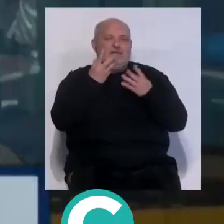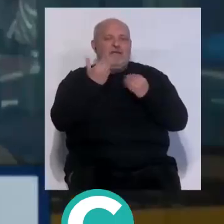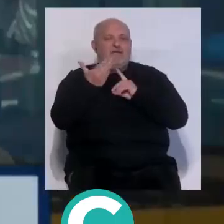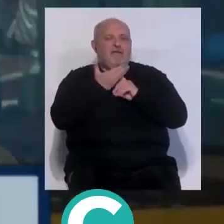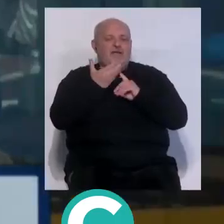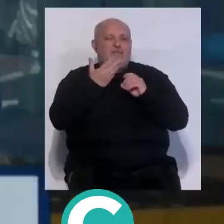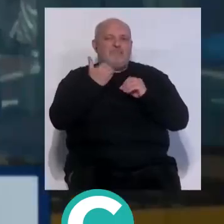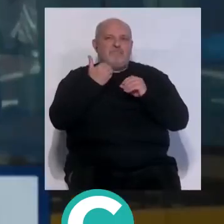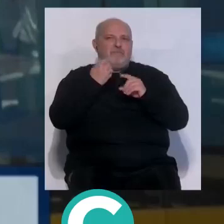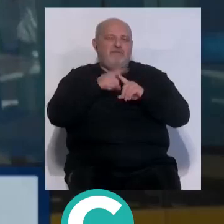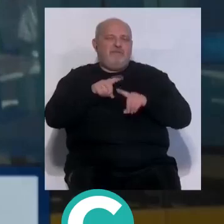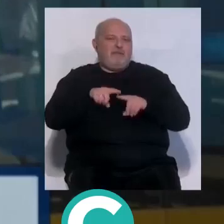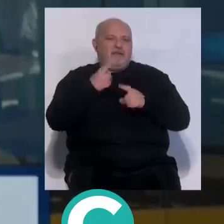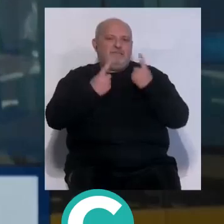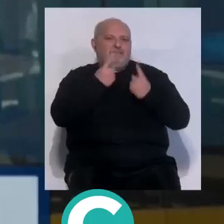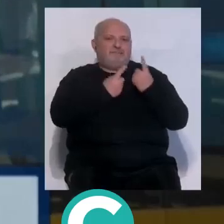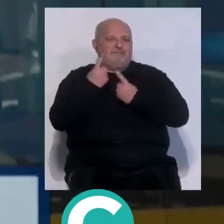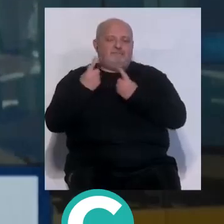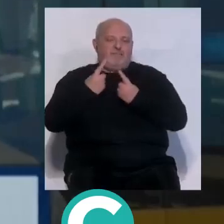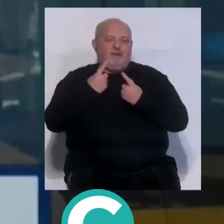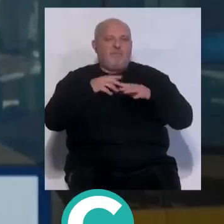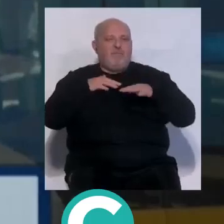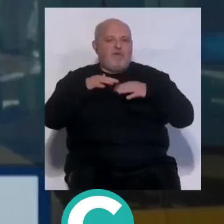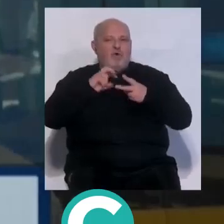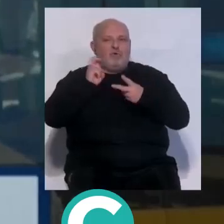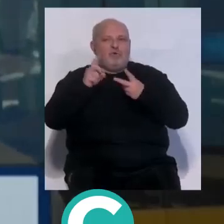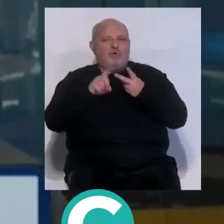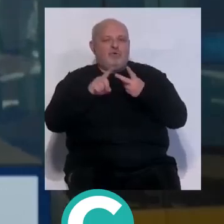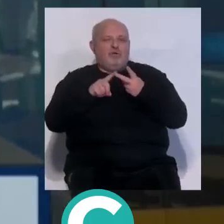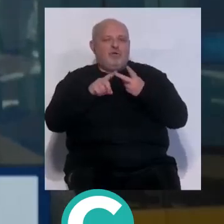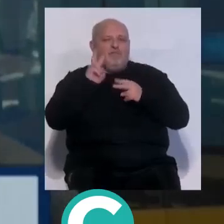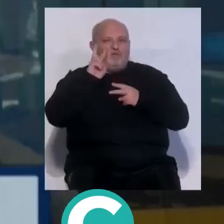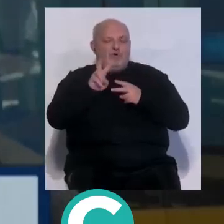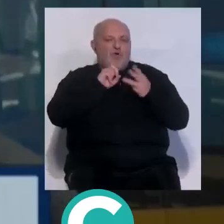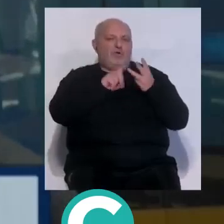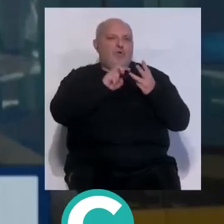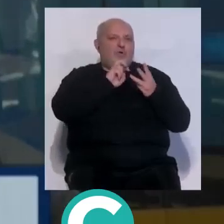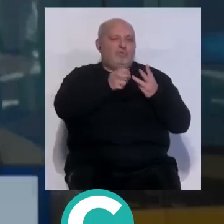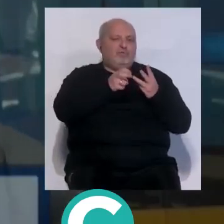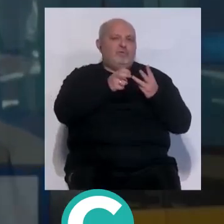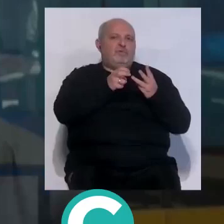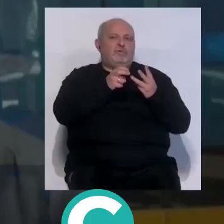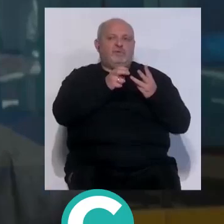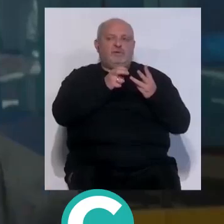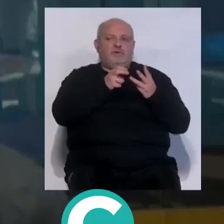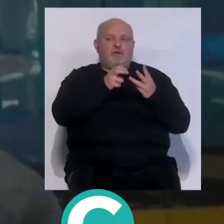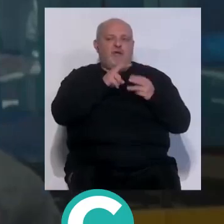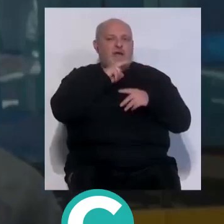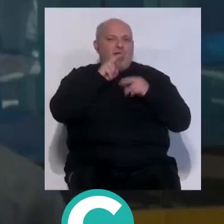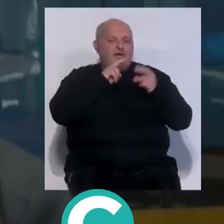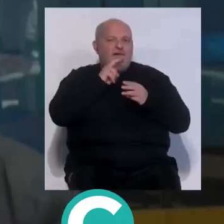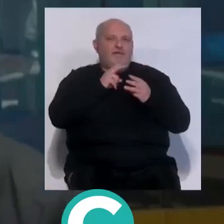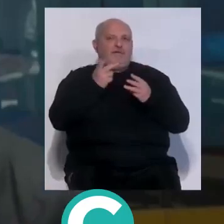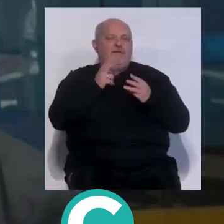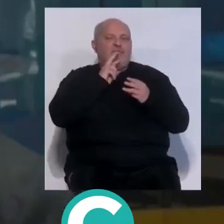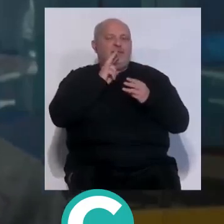afecta de formas muy diferentes. Acá hay quien le afecta en la movilidad, hay quien le afecta en la visión, hay quien le afecta en el habla, pero